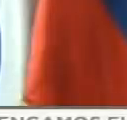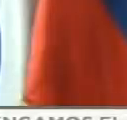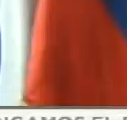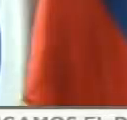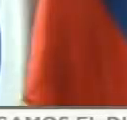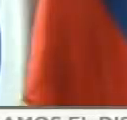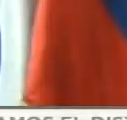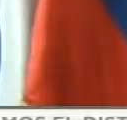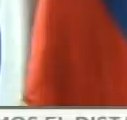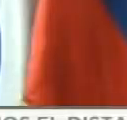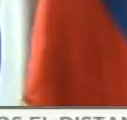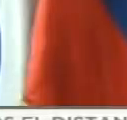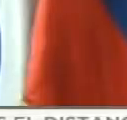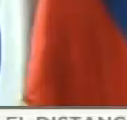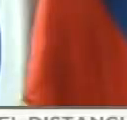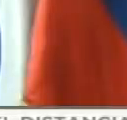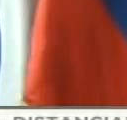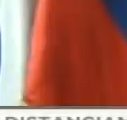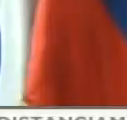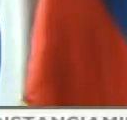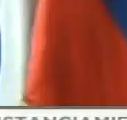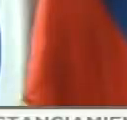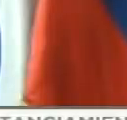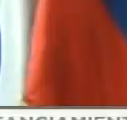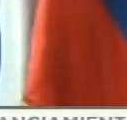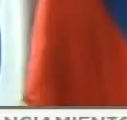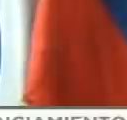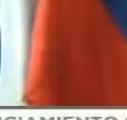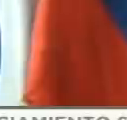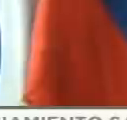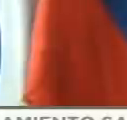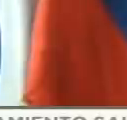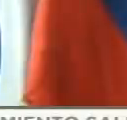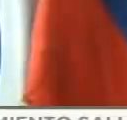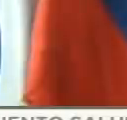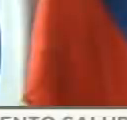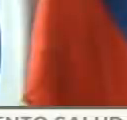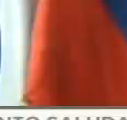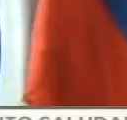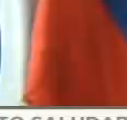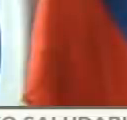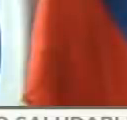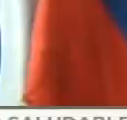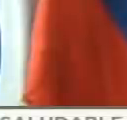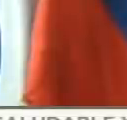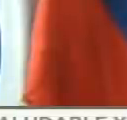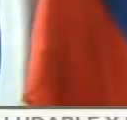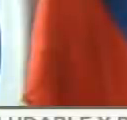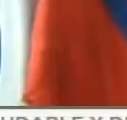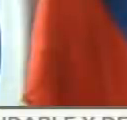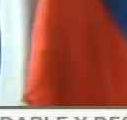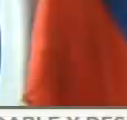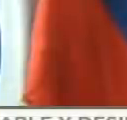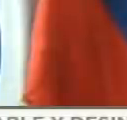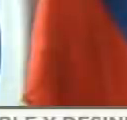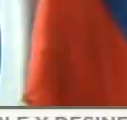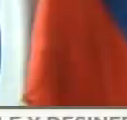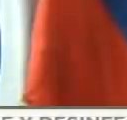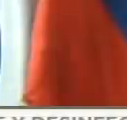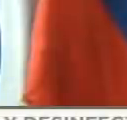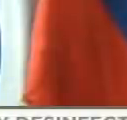haya buscado implosionar nuestro país. Y los trabajadores y las trabajadoras en este primero de